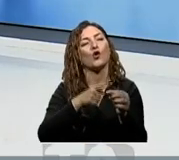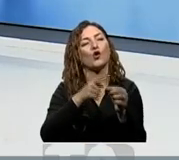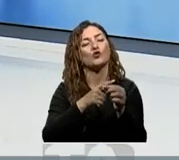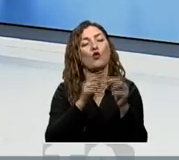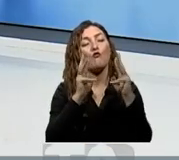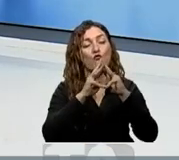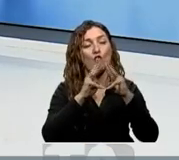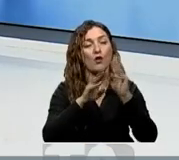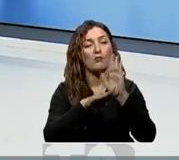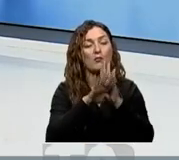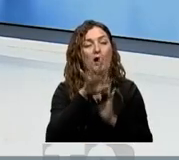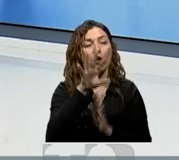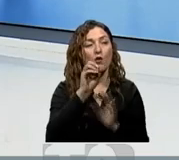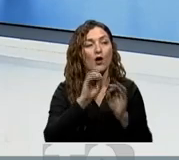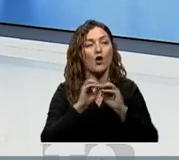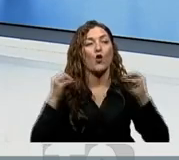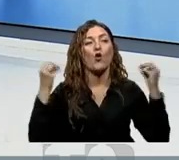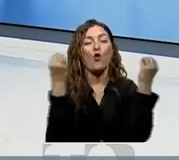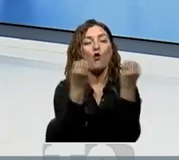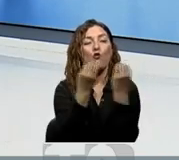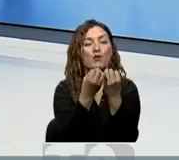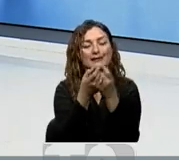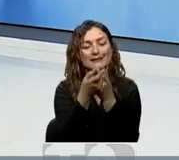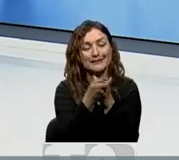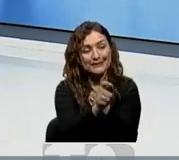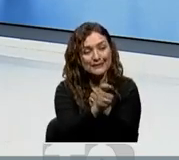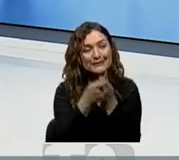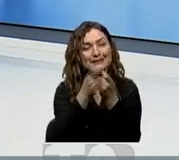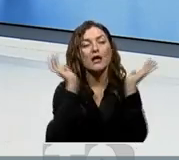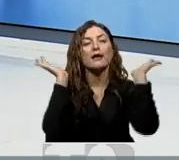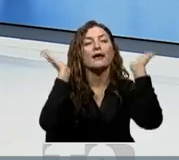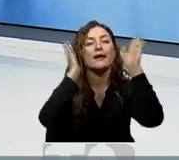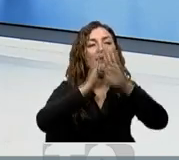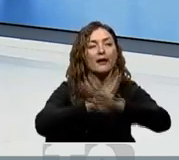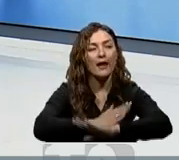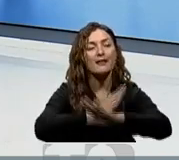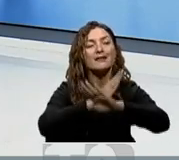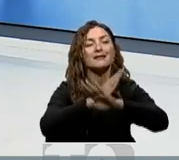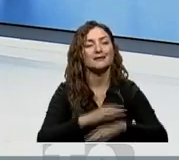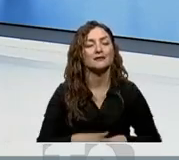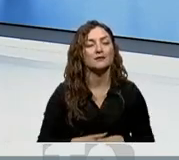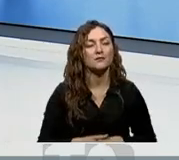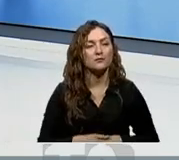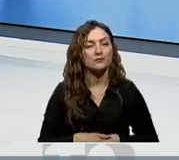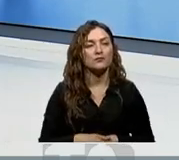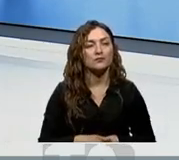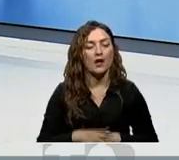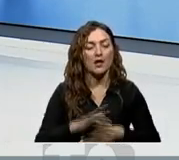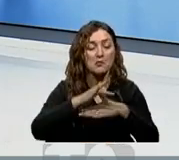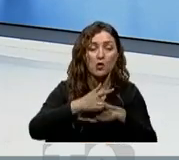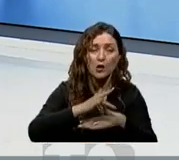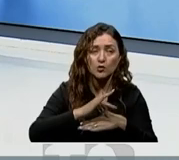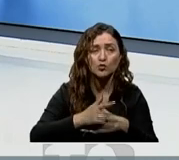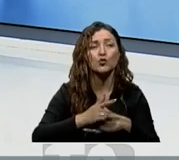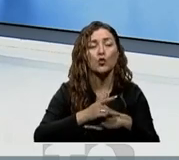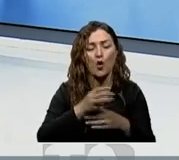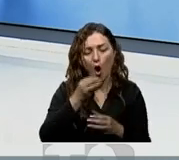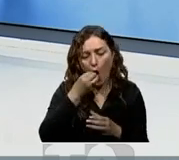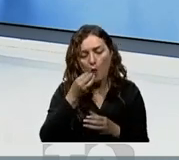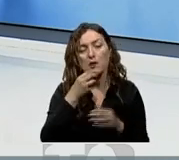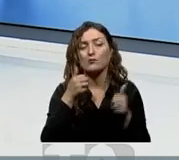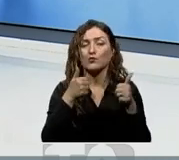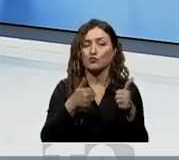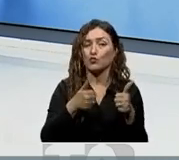más de 40 organizaciones que estarán dictando talleres totalmente gratuitos, por ejemplo, de estimulación temprana y de